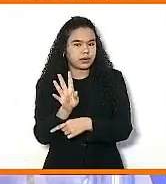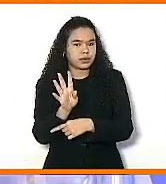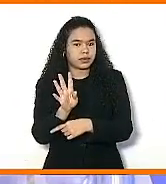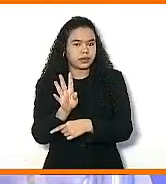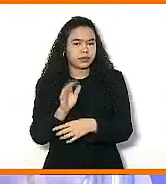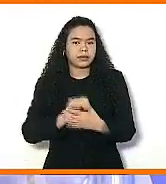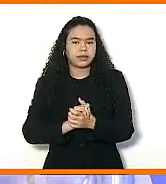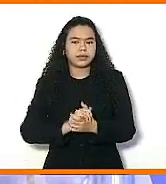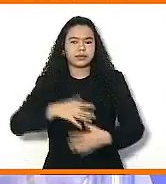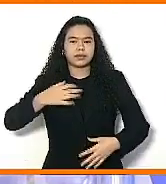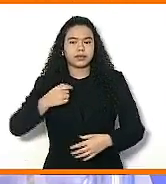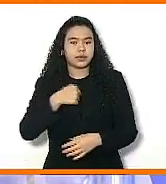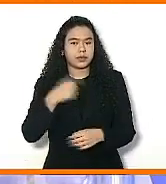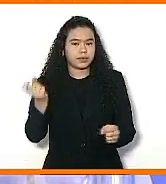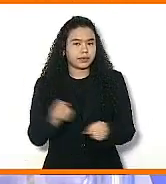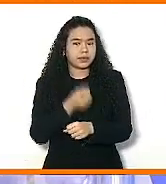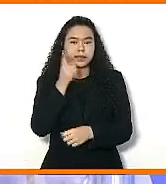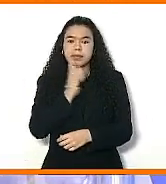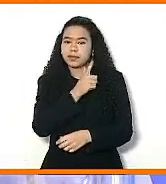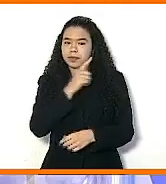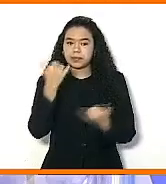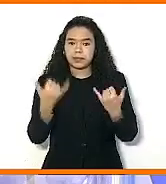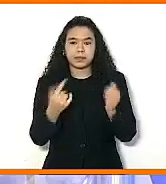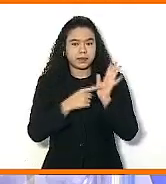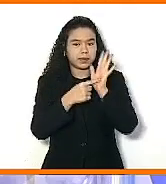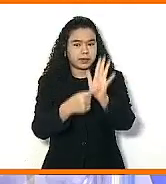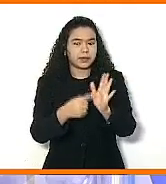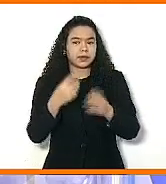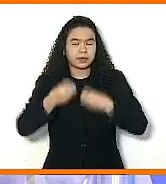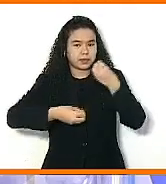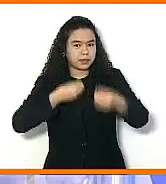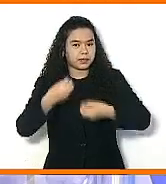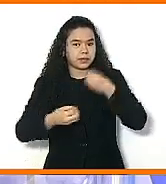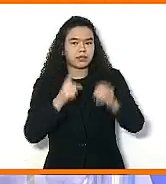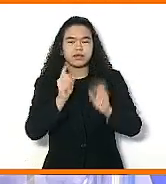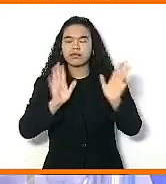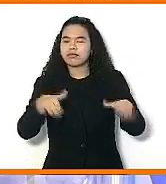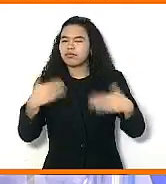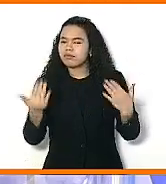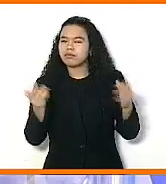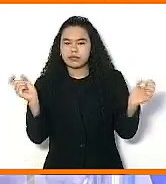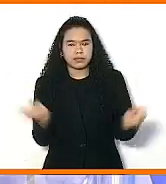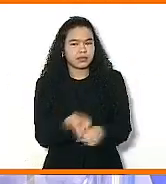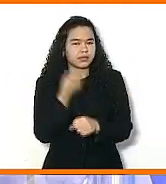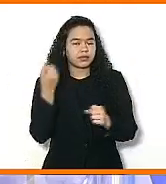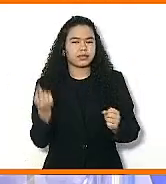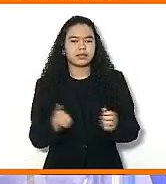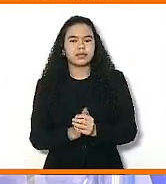yo me gané la loto presentando este sorteo y vos como te la vas a ganar